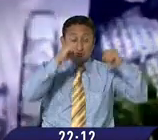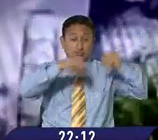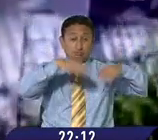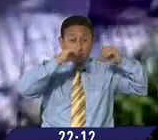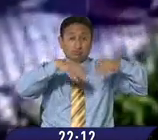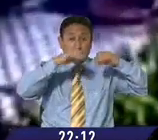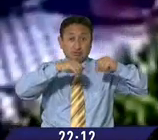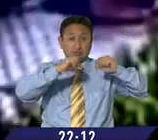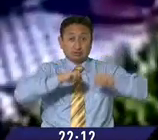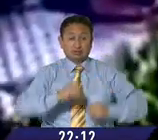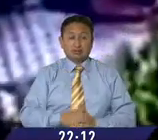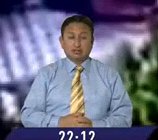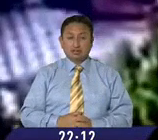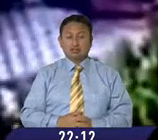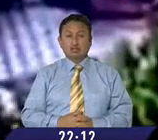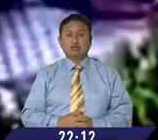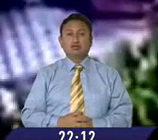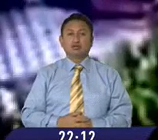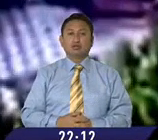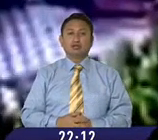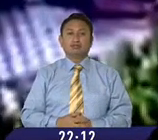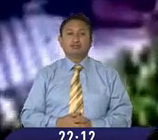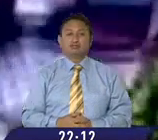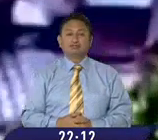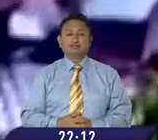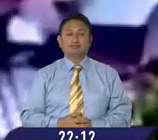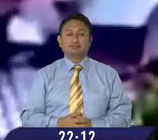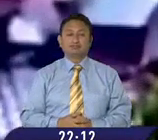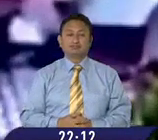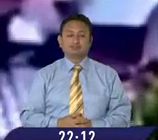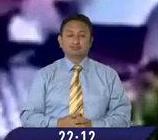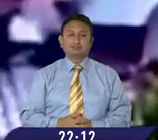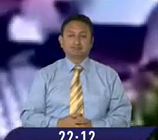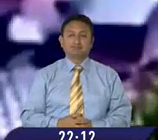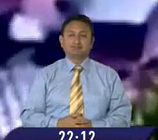afectando a las zonas más vulnerables. Informó Ismenia Solórzano.